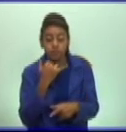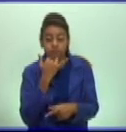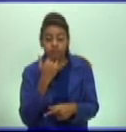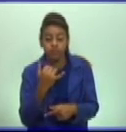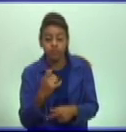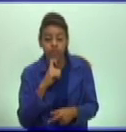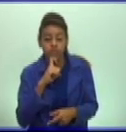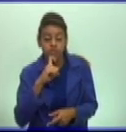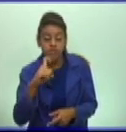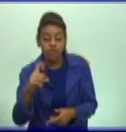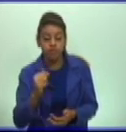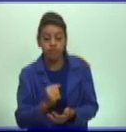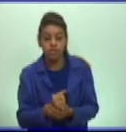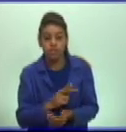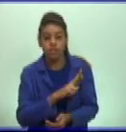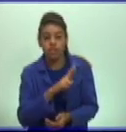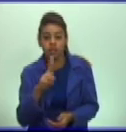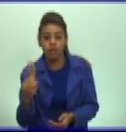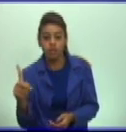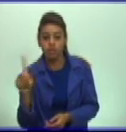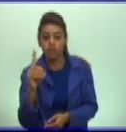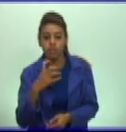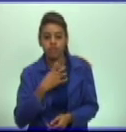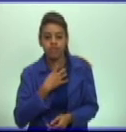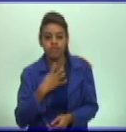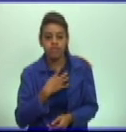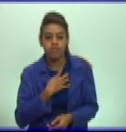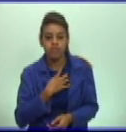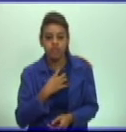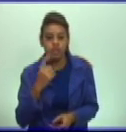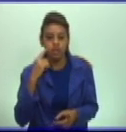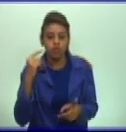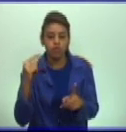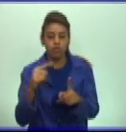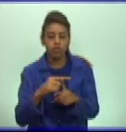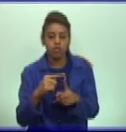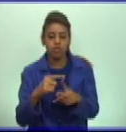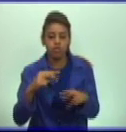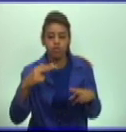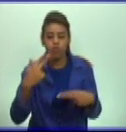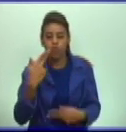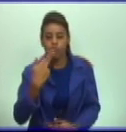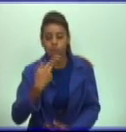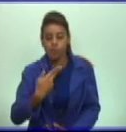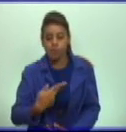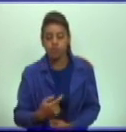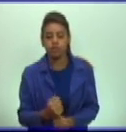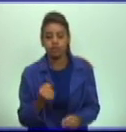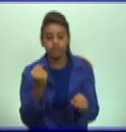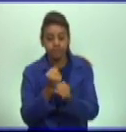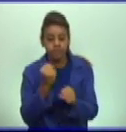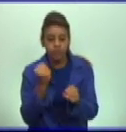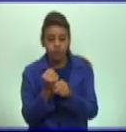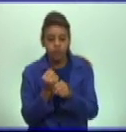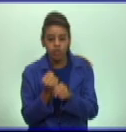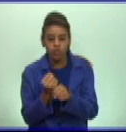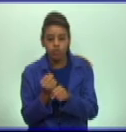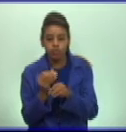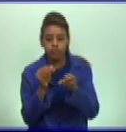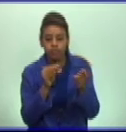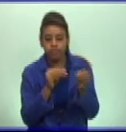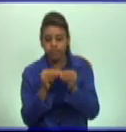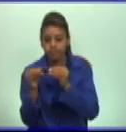la revolución no deja de tener su esencia humanista. Los trabajadores fueron reubicados.